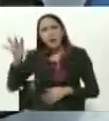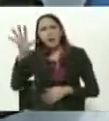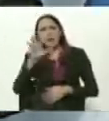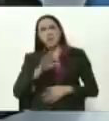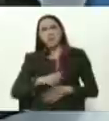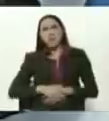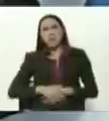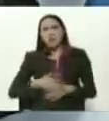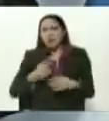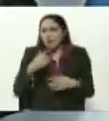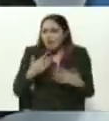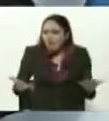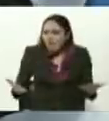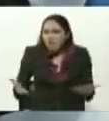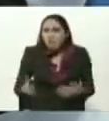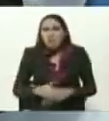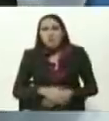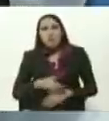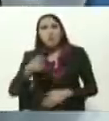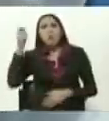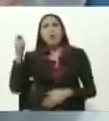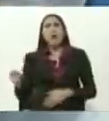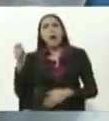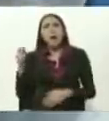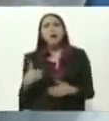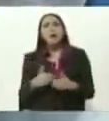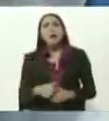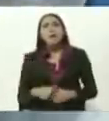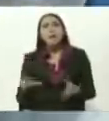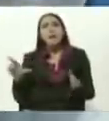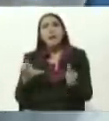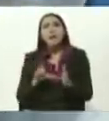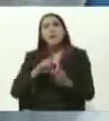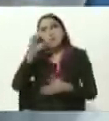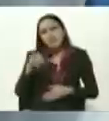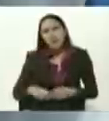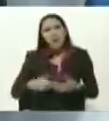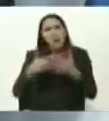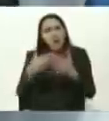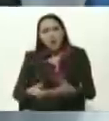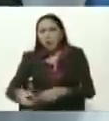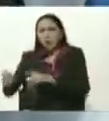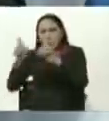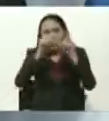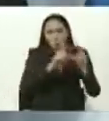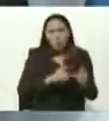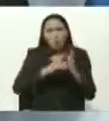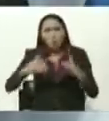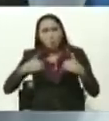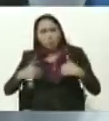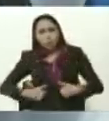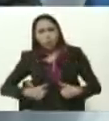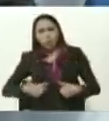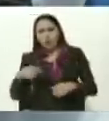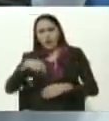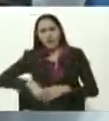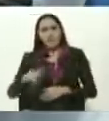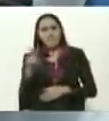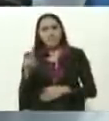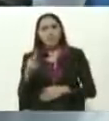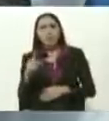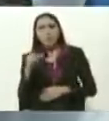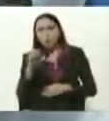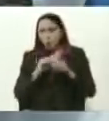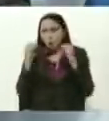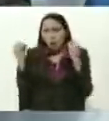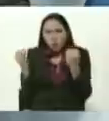forman el ya disuelto cartel de Lima, pretendan darle clase de derechos humanos a Venezuela y algunas ONGs